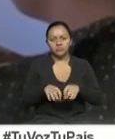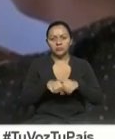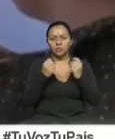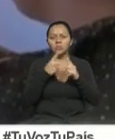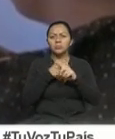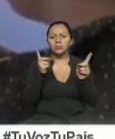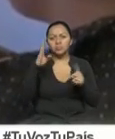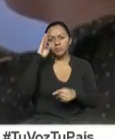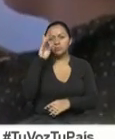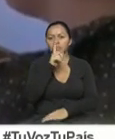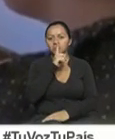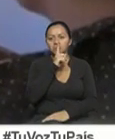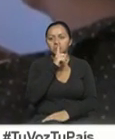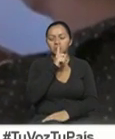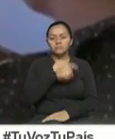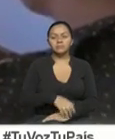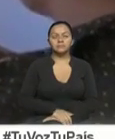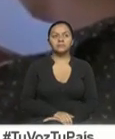nada.